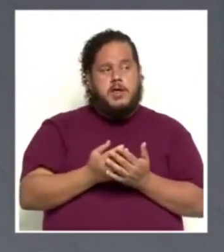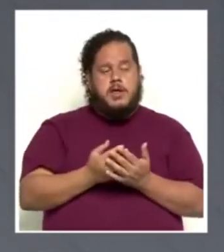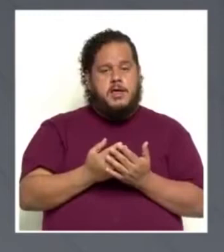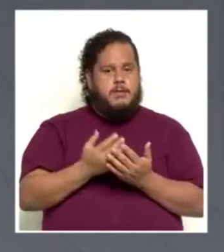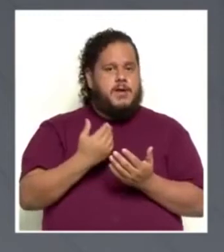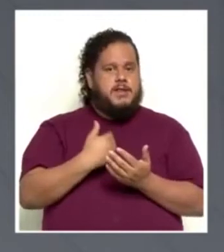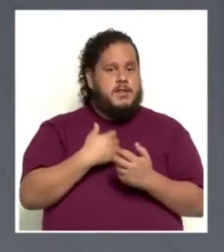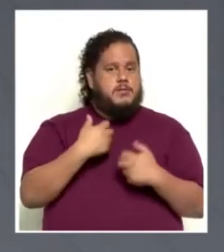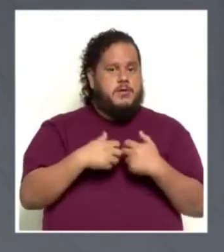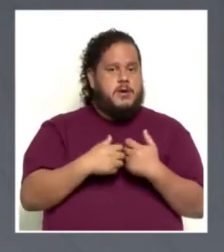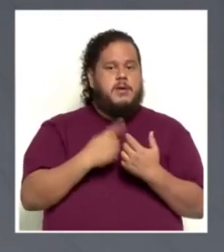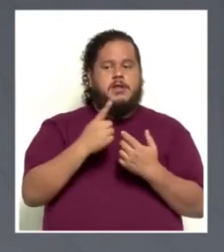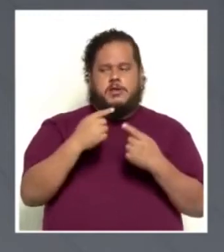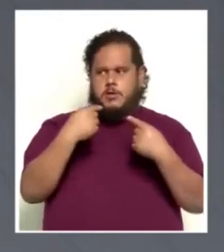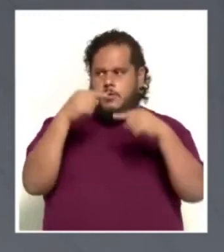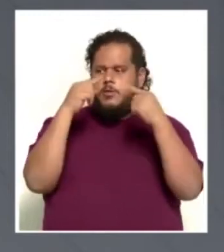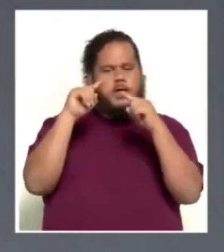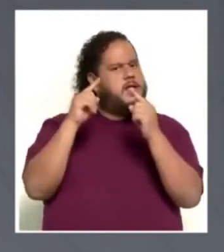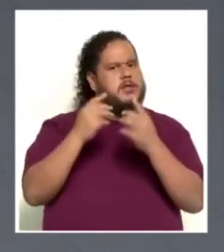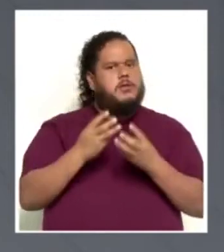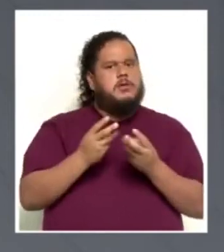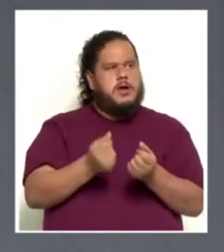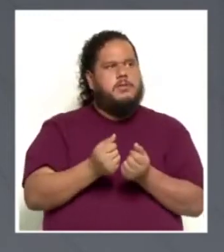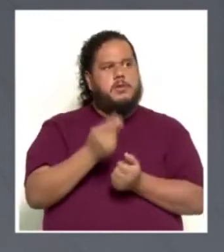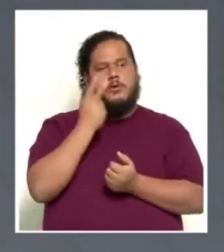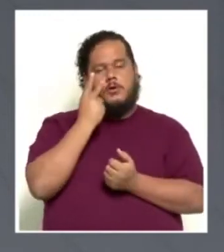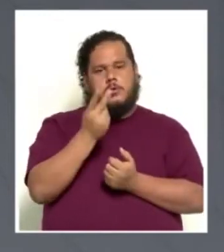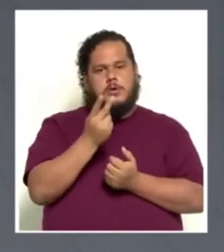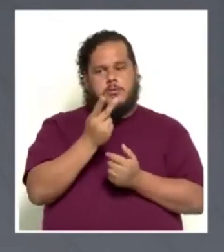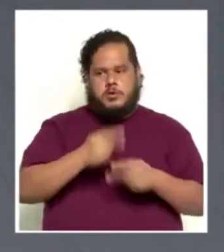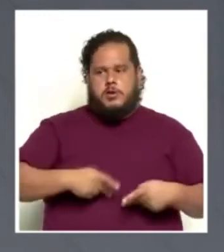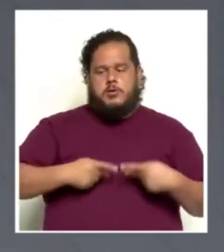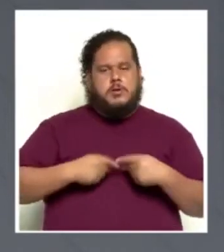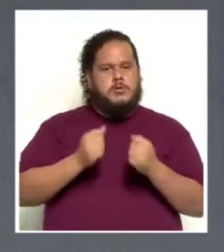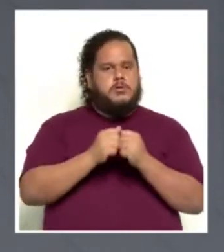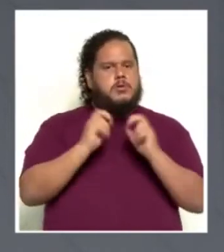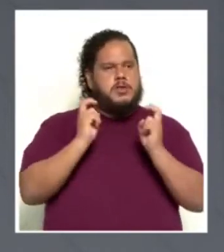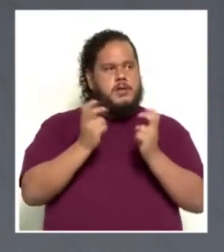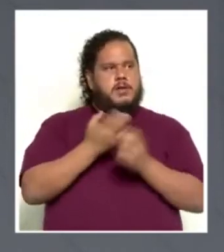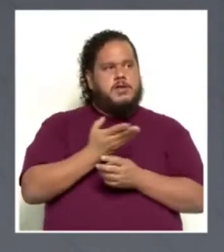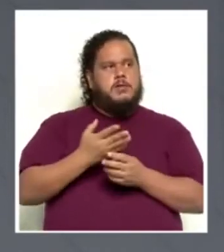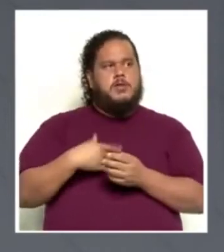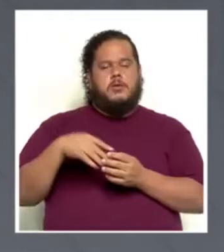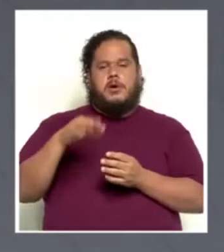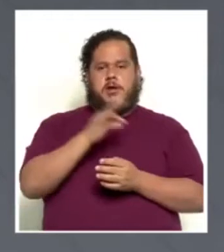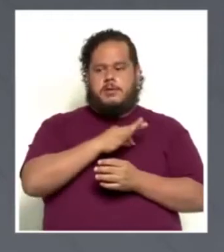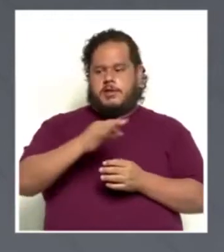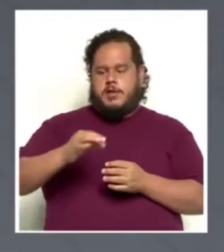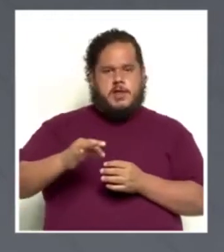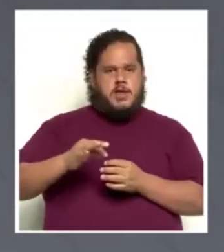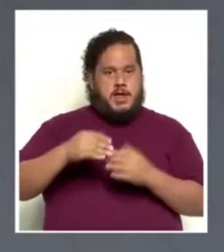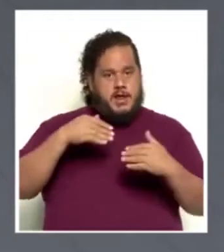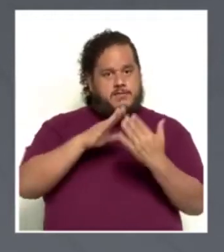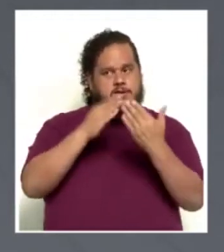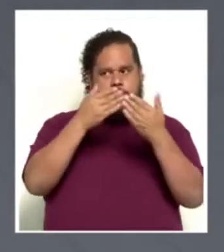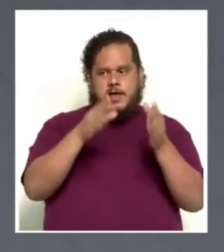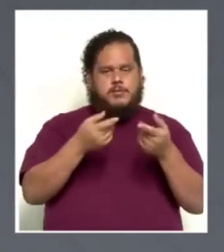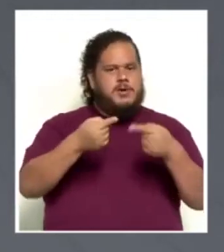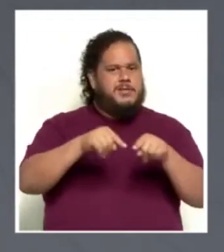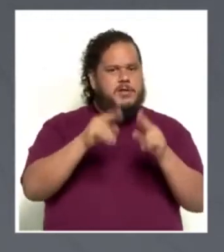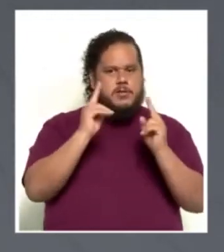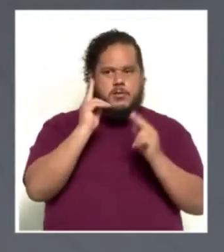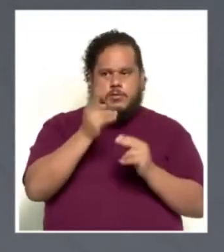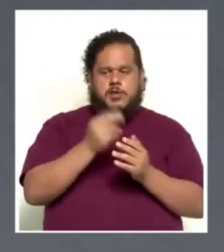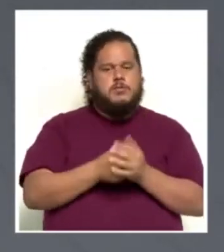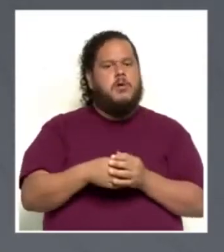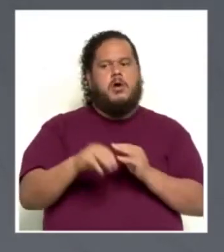víctima de un éxito repentino, y lo vivimos con temas de cuando al Frente Amplio le sucedió lo mismo, el